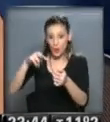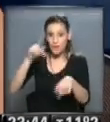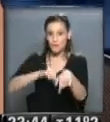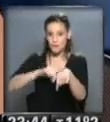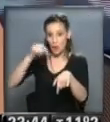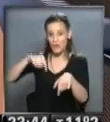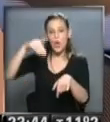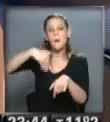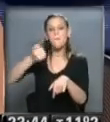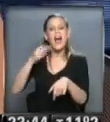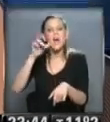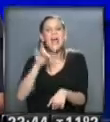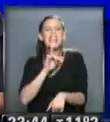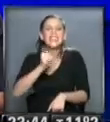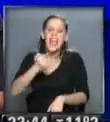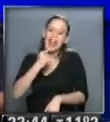momento